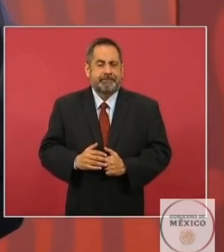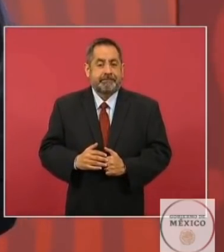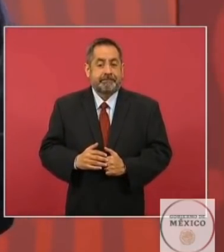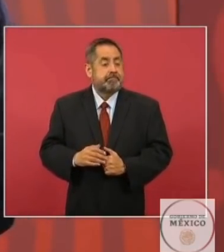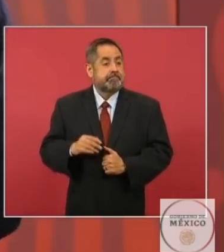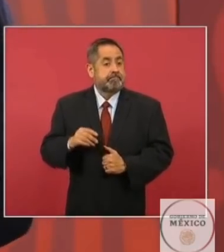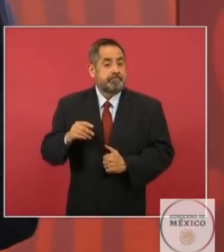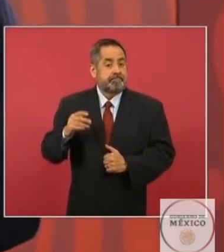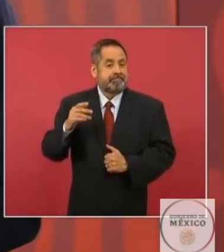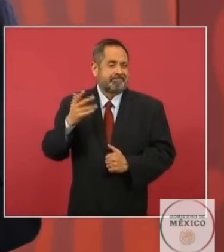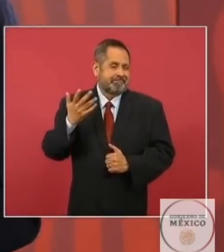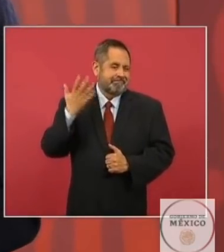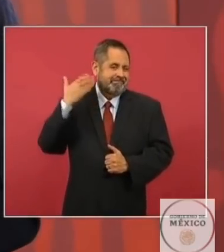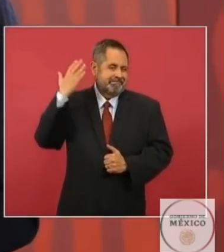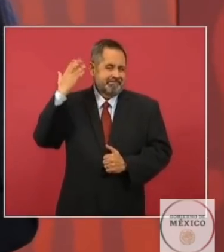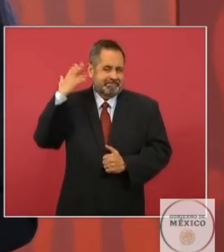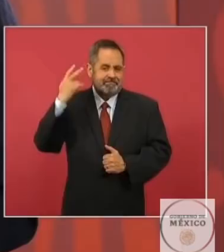donde imperaba